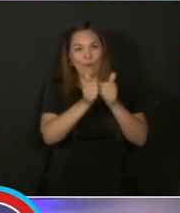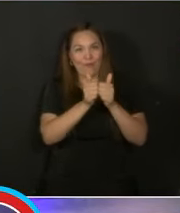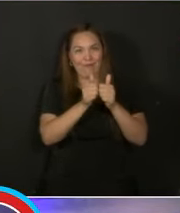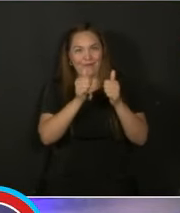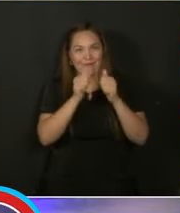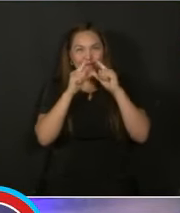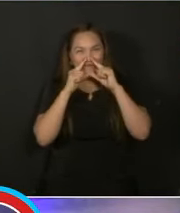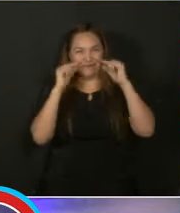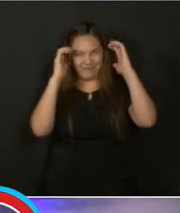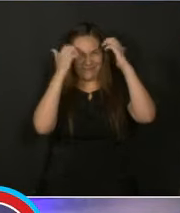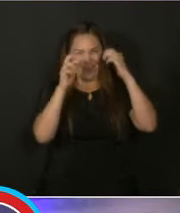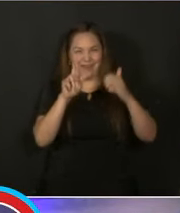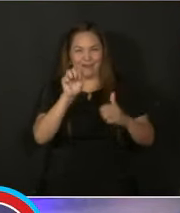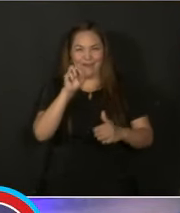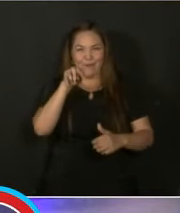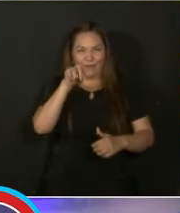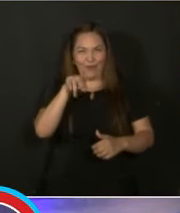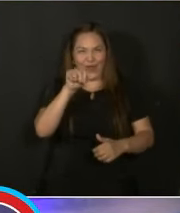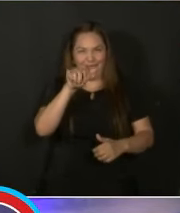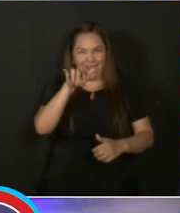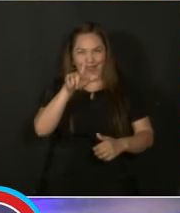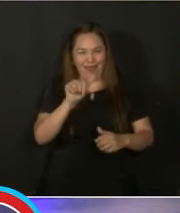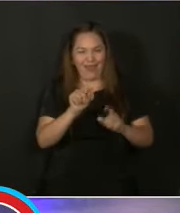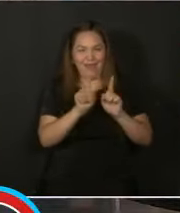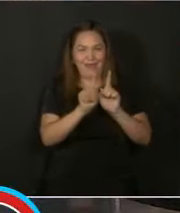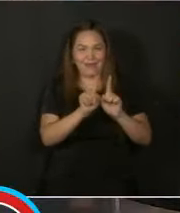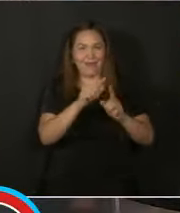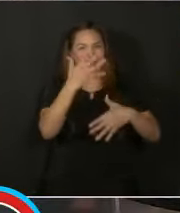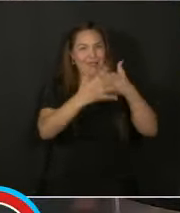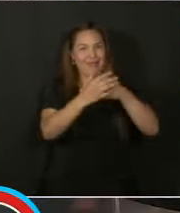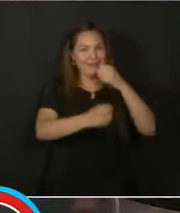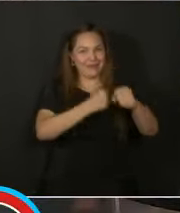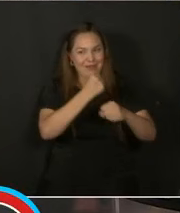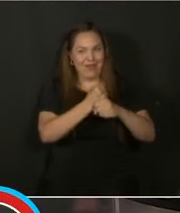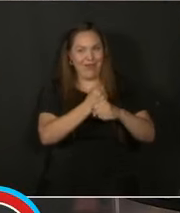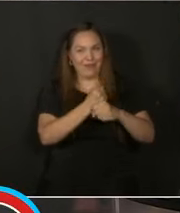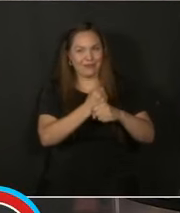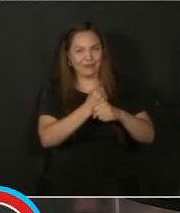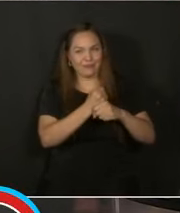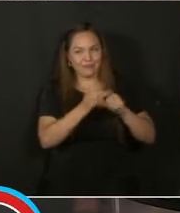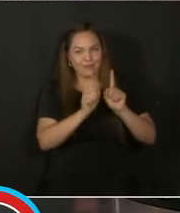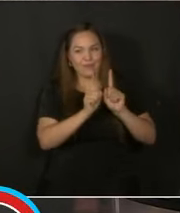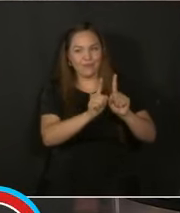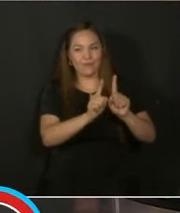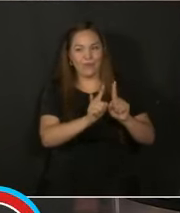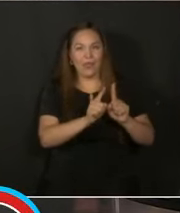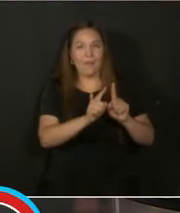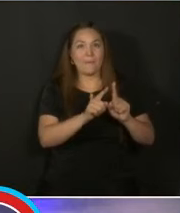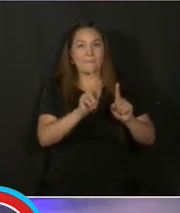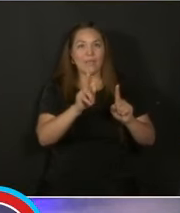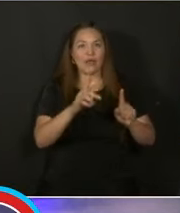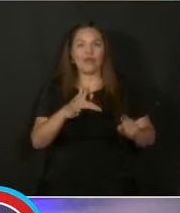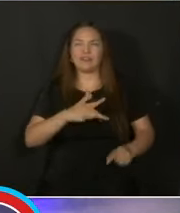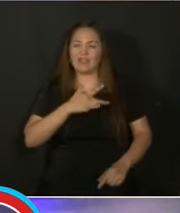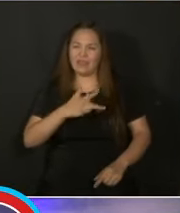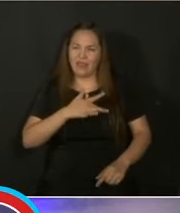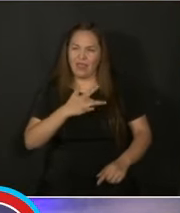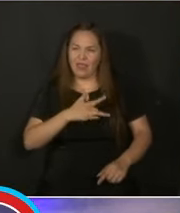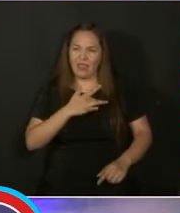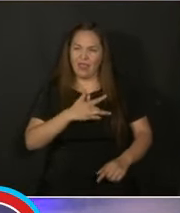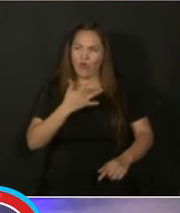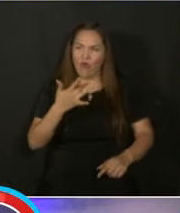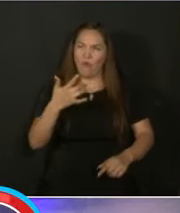antes se hubiera salidos hubiera ido por su cuenta como los siete años y los siete cree que era el momento indicado en el momento